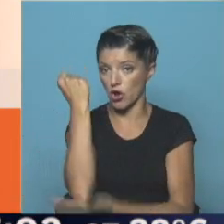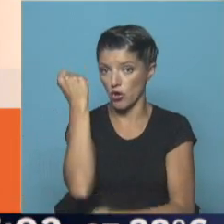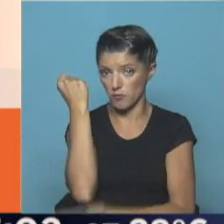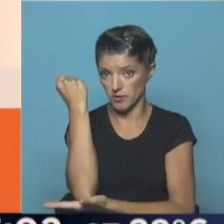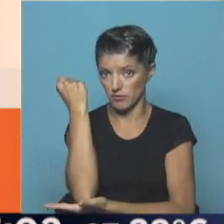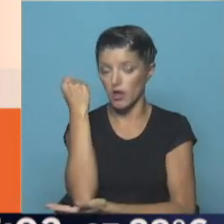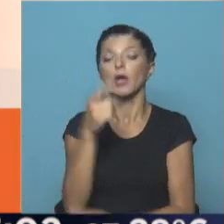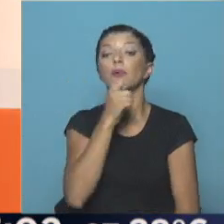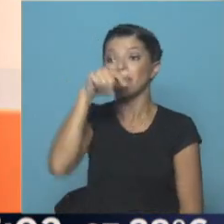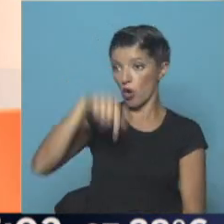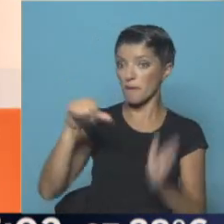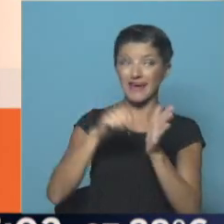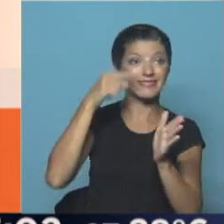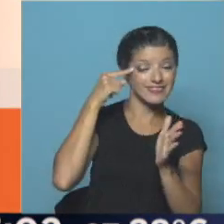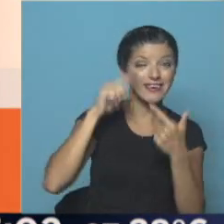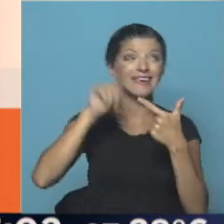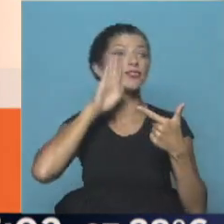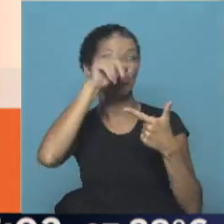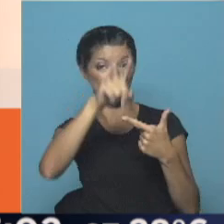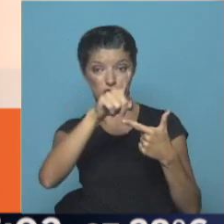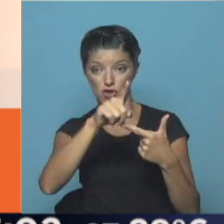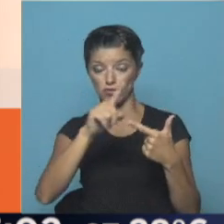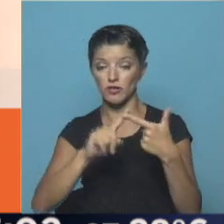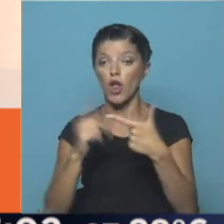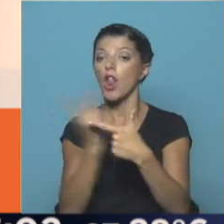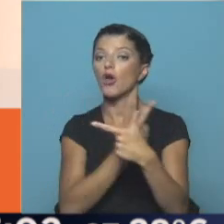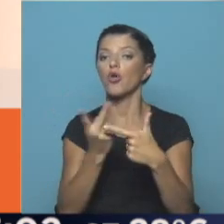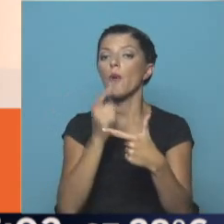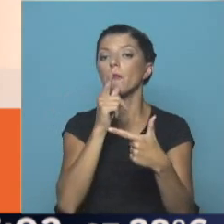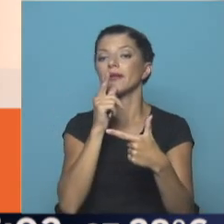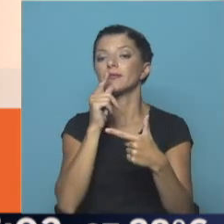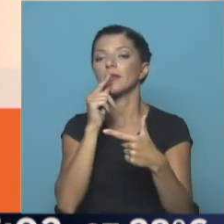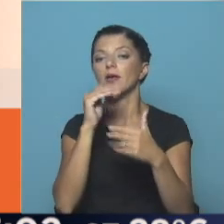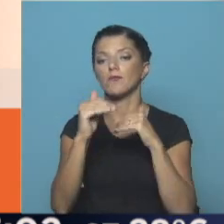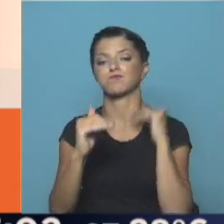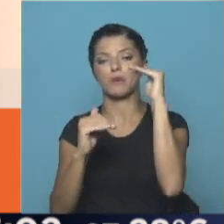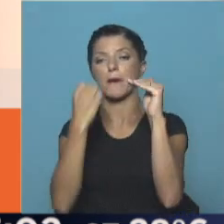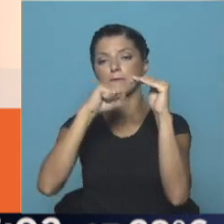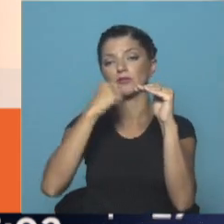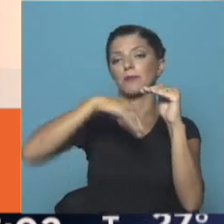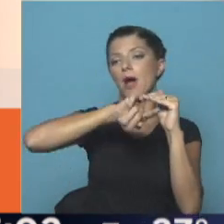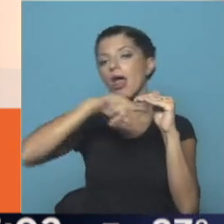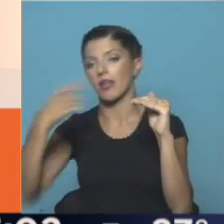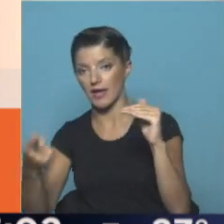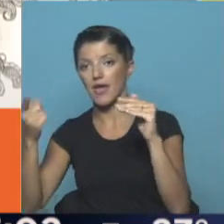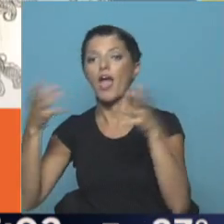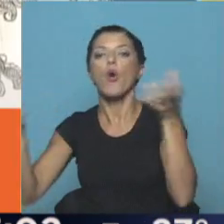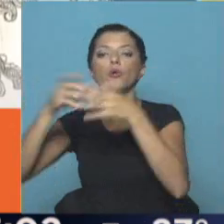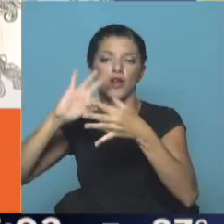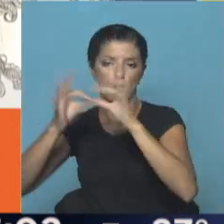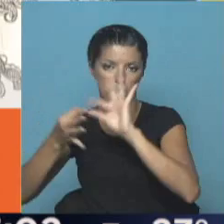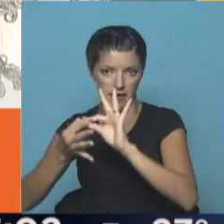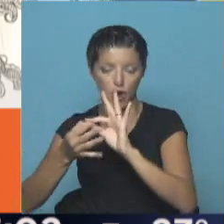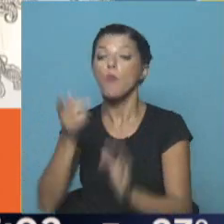a China, por ejemplo, y Estados Unidos en lugares que pareciera que un nivel relevante muy superior al de la Unión Europea, inclusive la